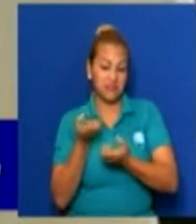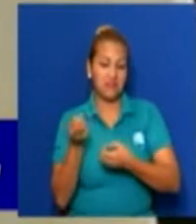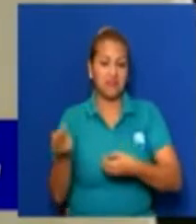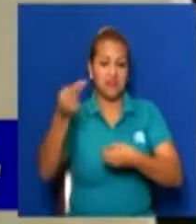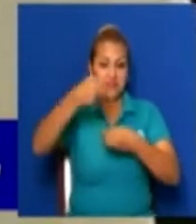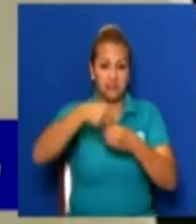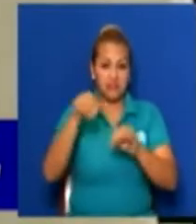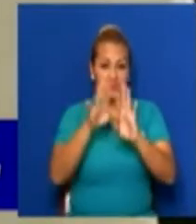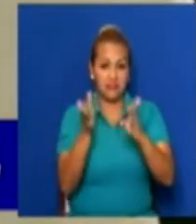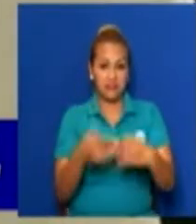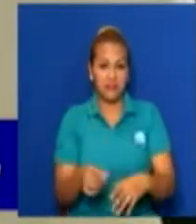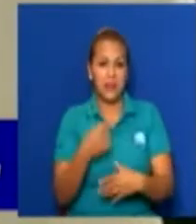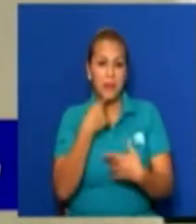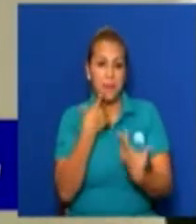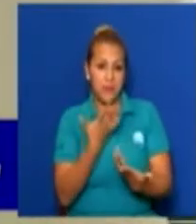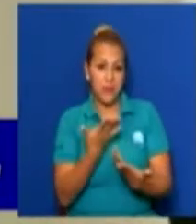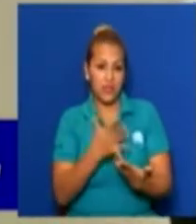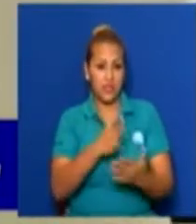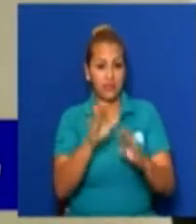Entonces,